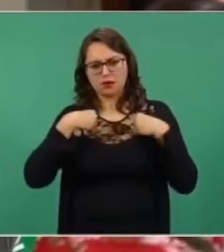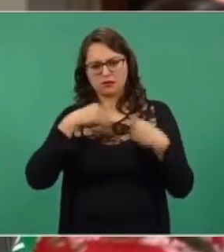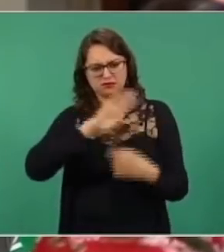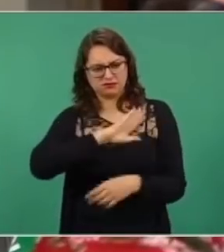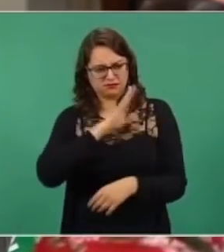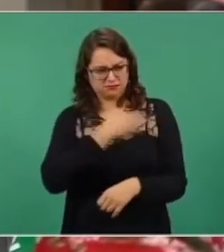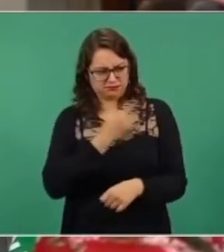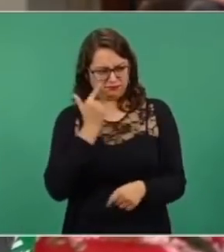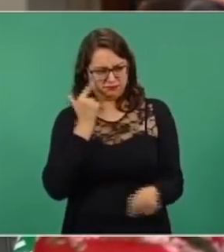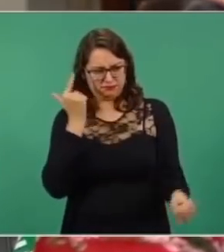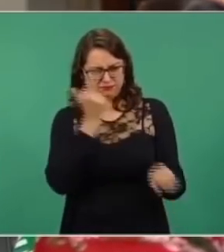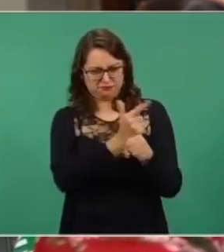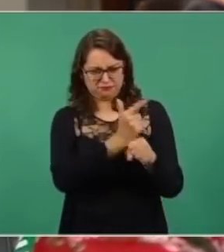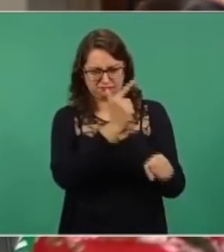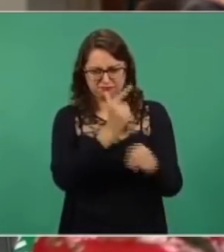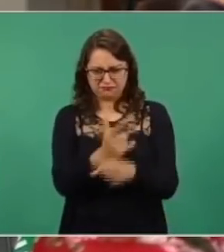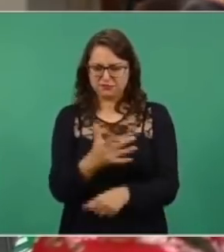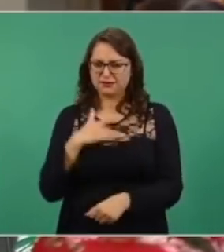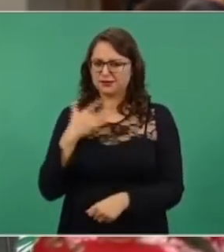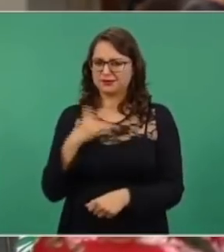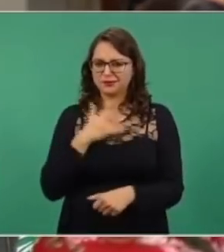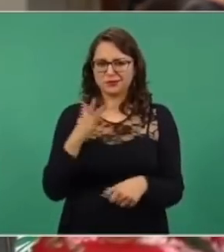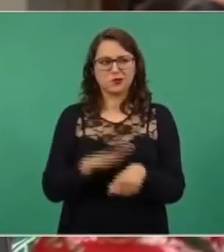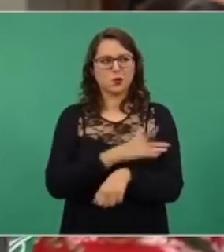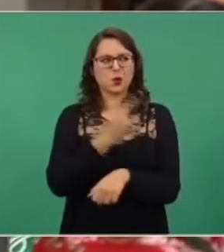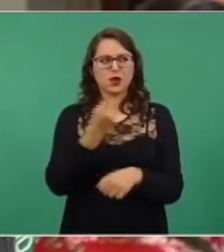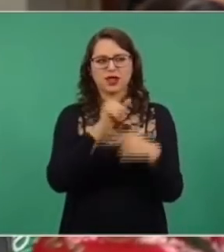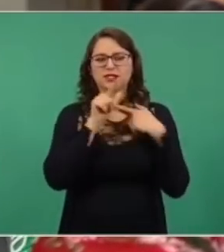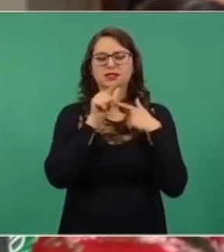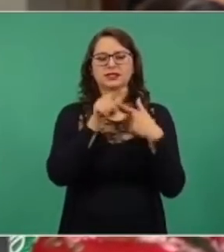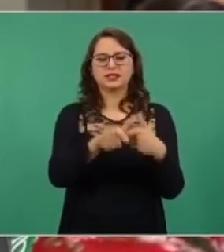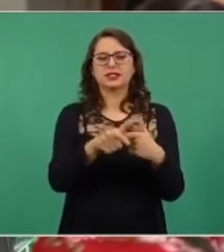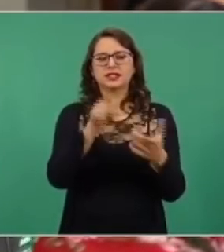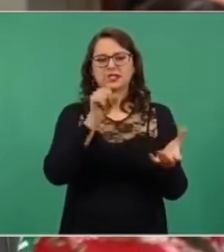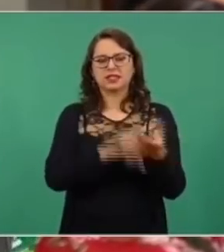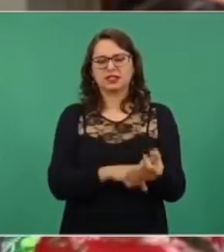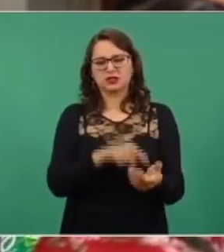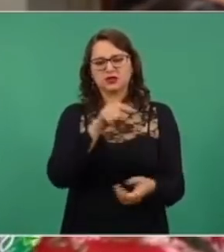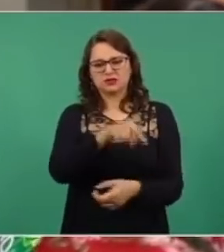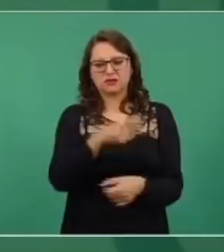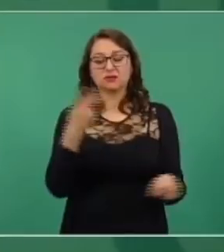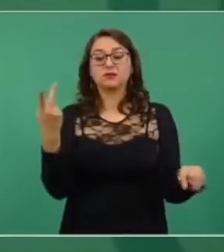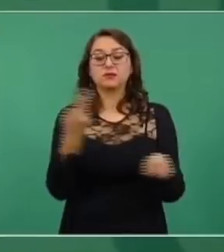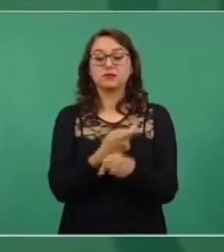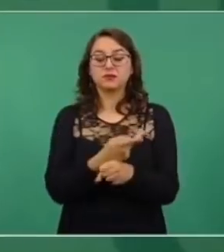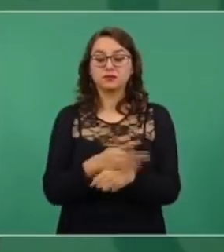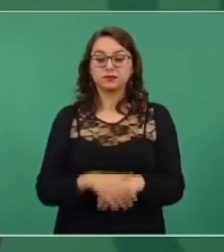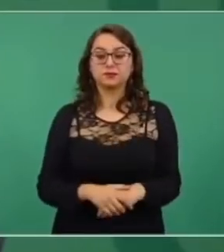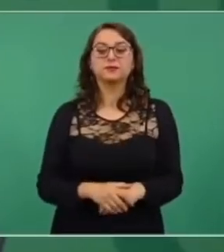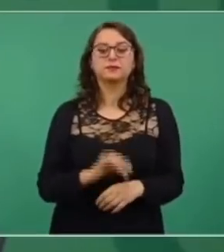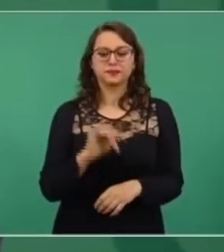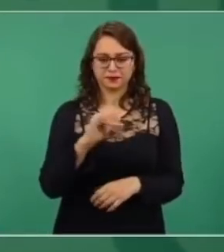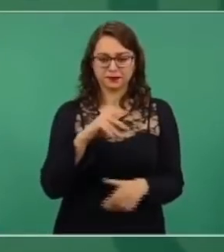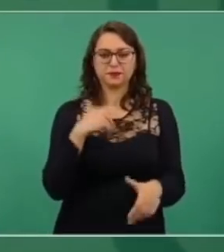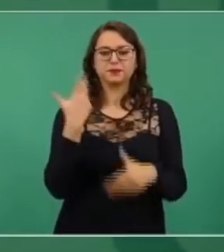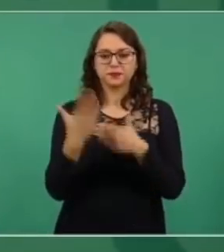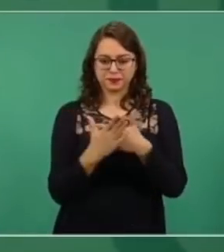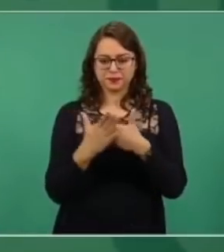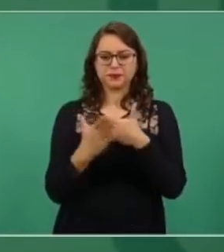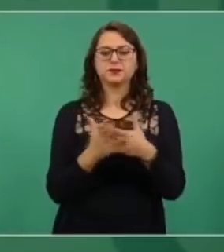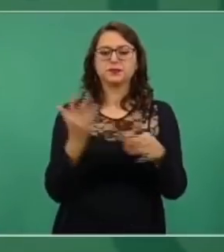hay esta situación en la Casa de México en España. Sí, ofrecemos aclararlo,